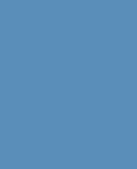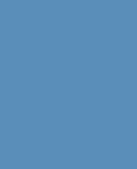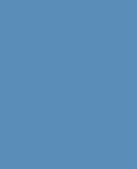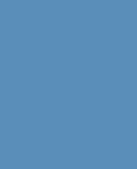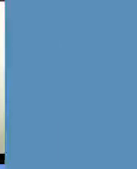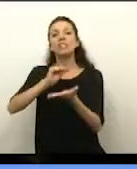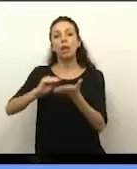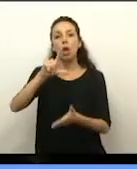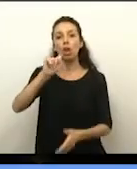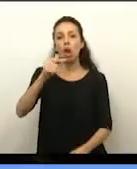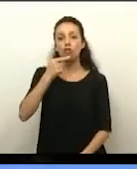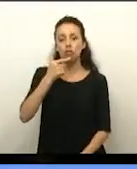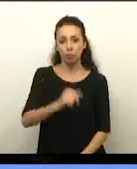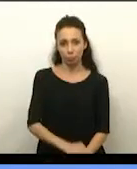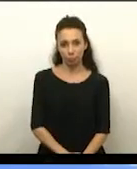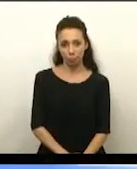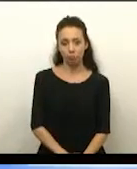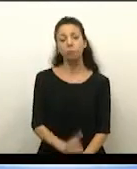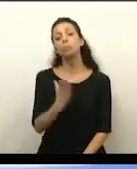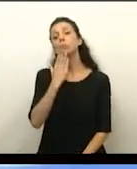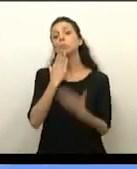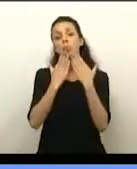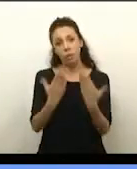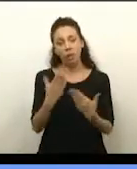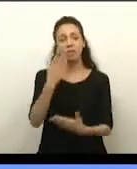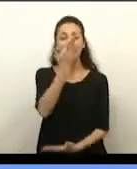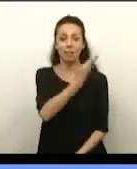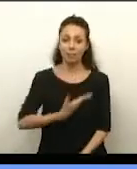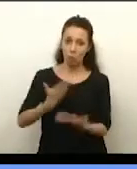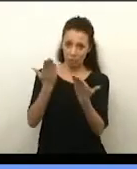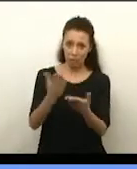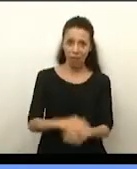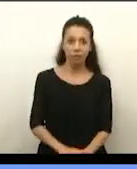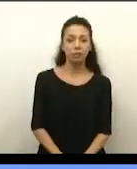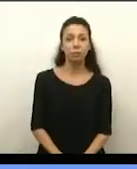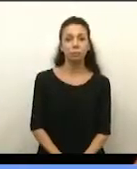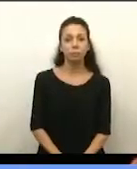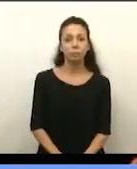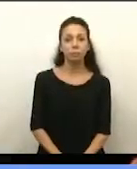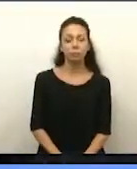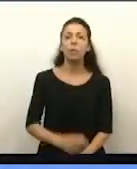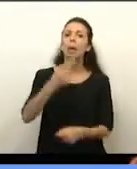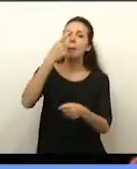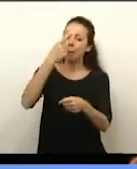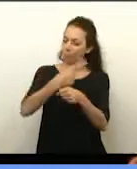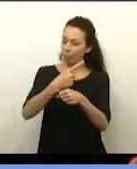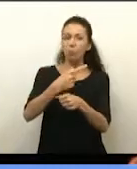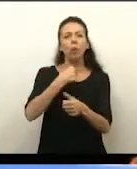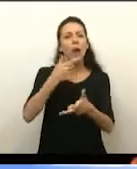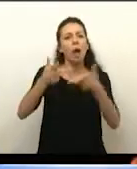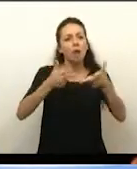gracias señor presidente primero vamos a referirnos a los varios temas